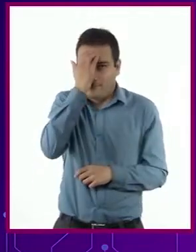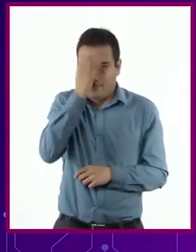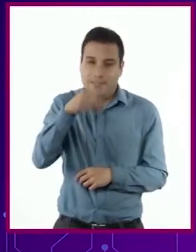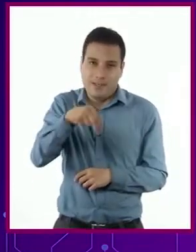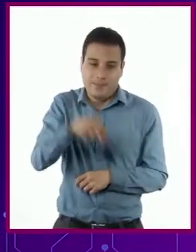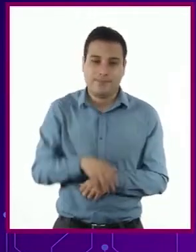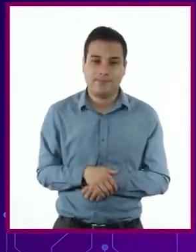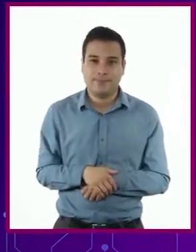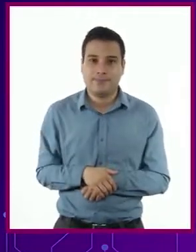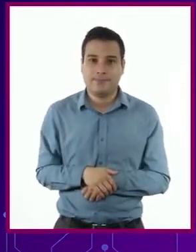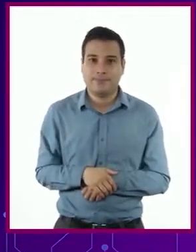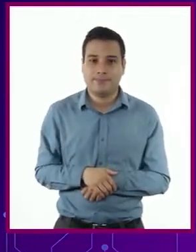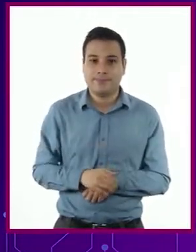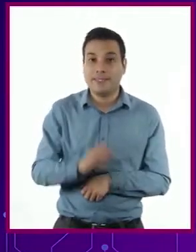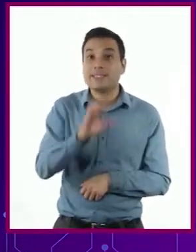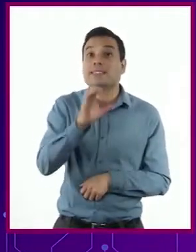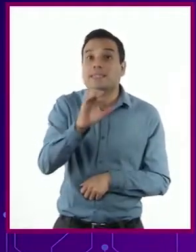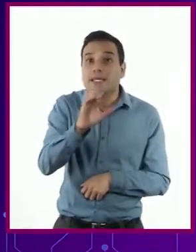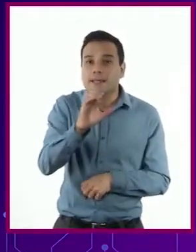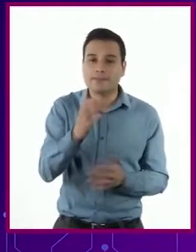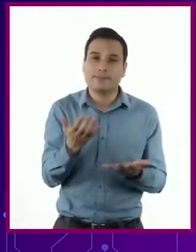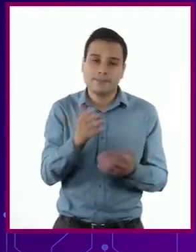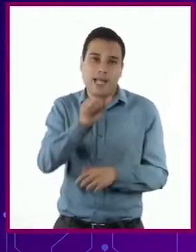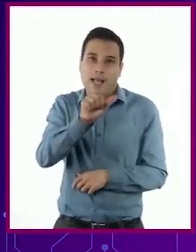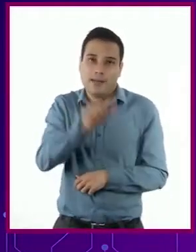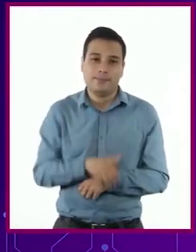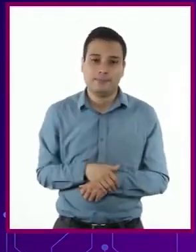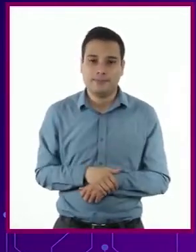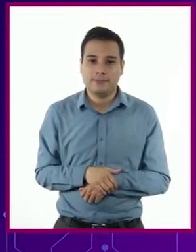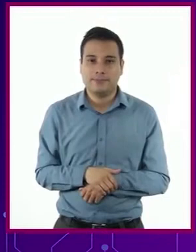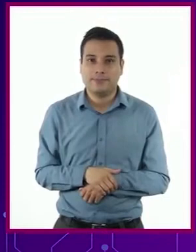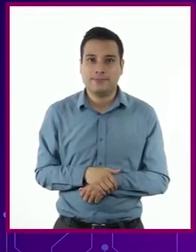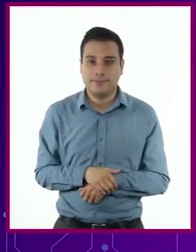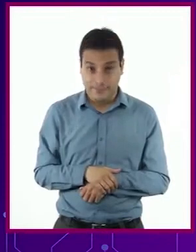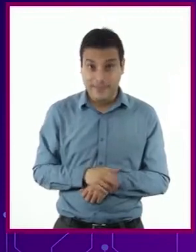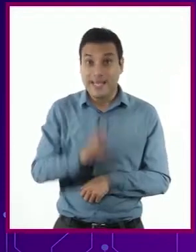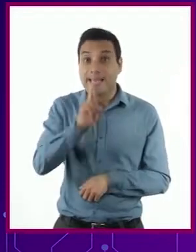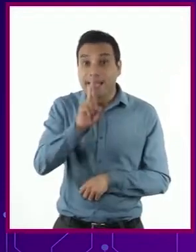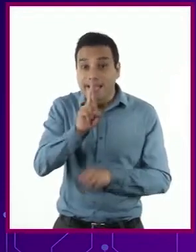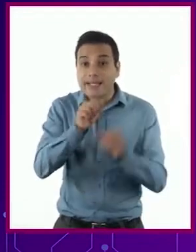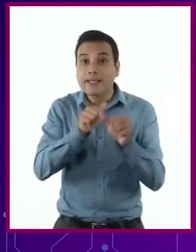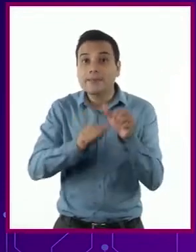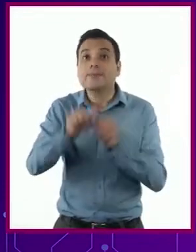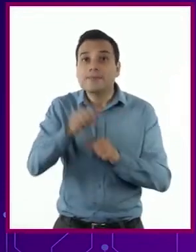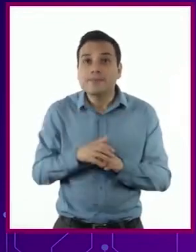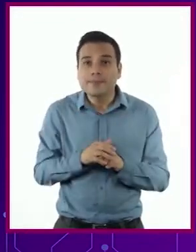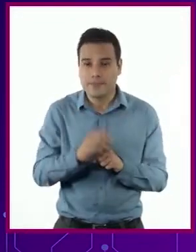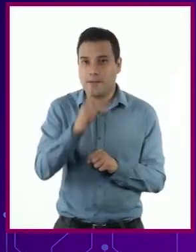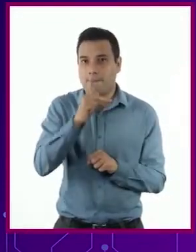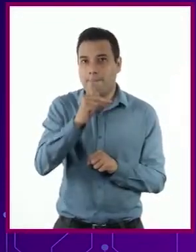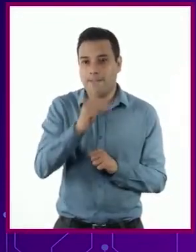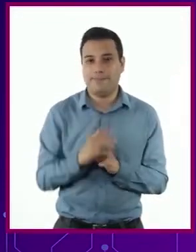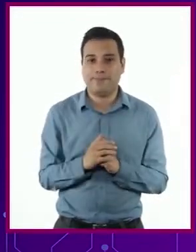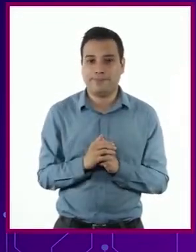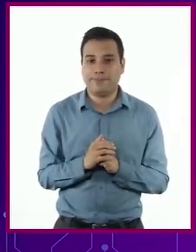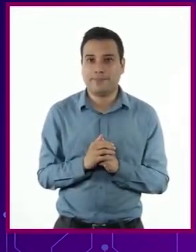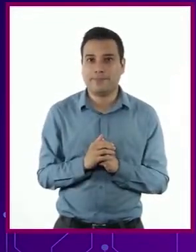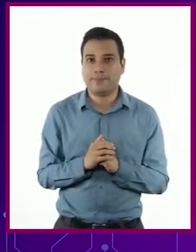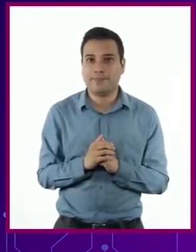N. Ya se sabe que la letra C es la letra A. La letra R se convierte en la letra